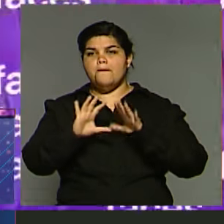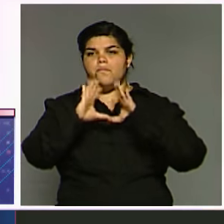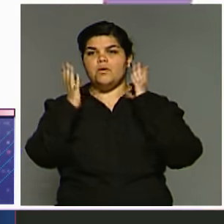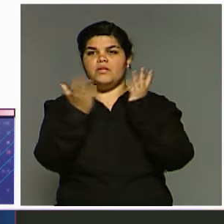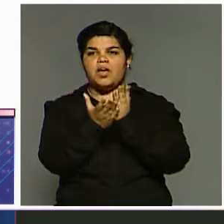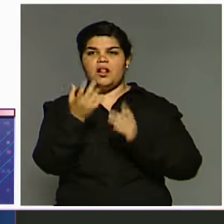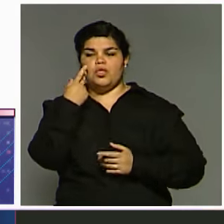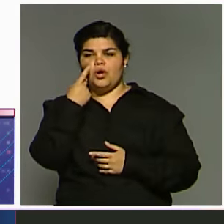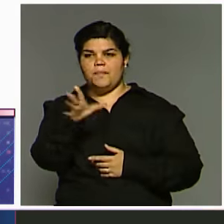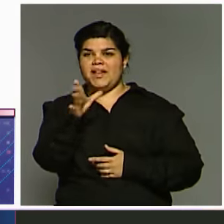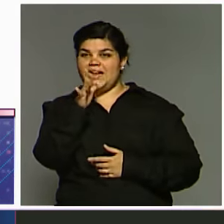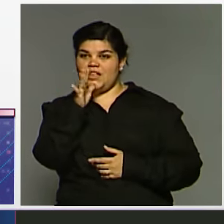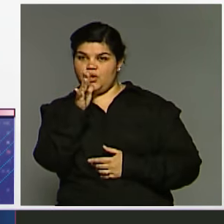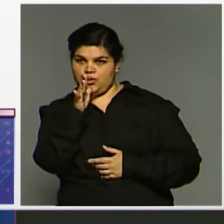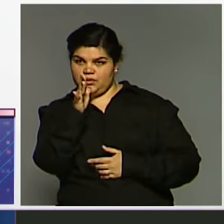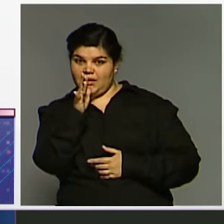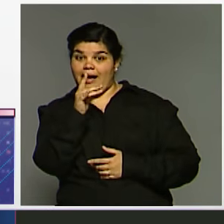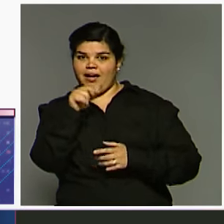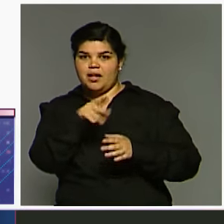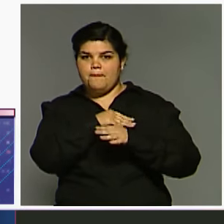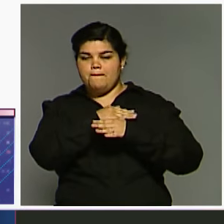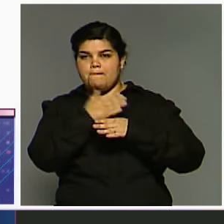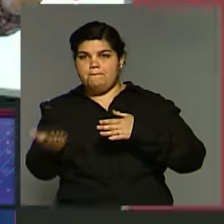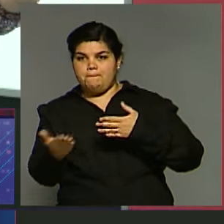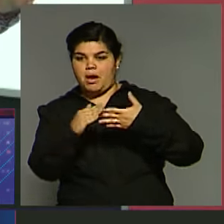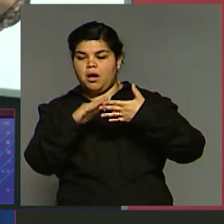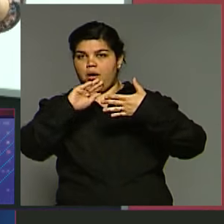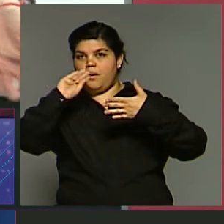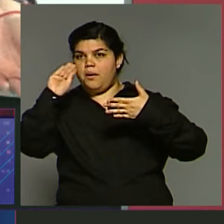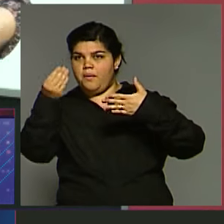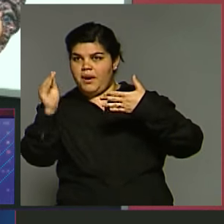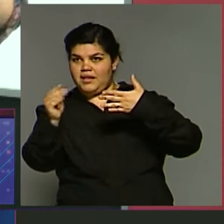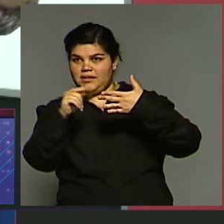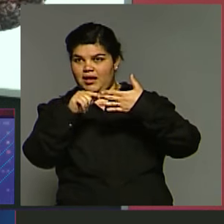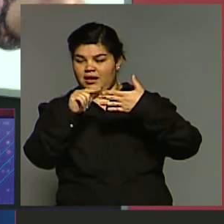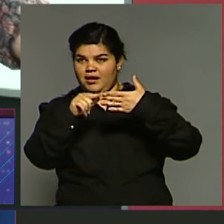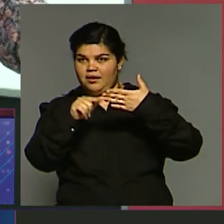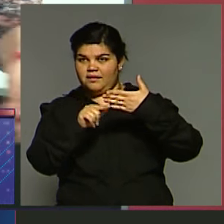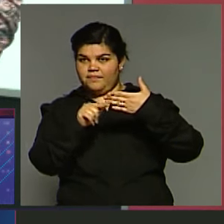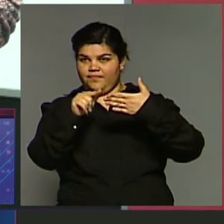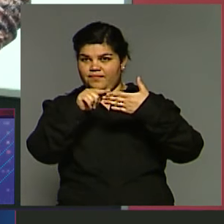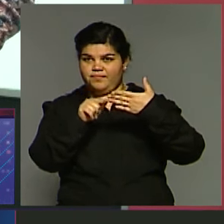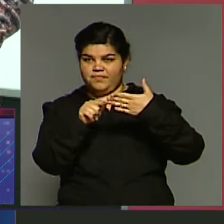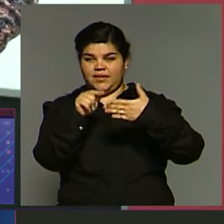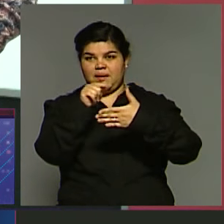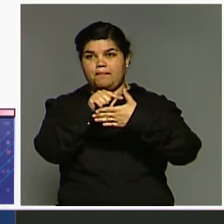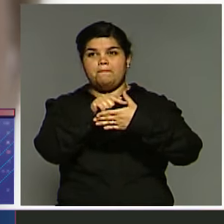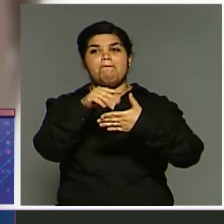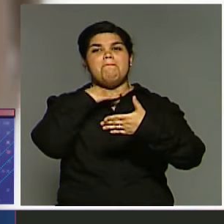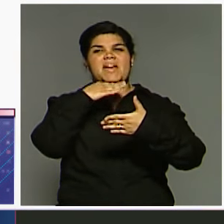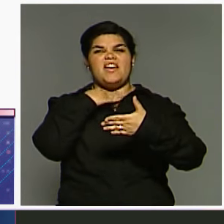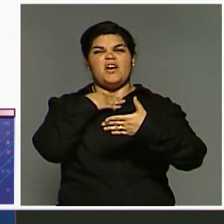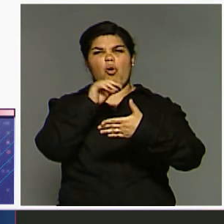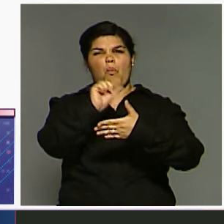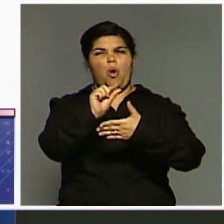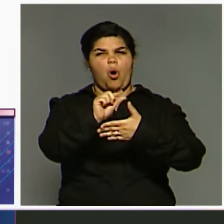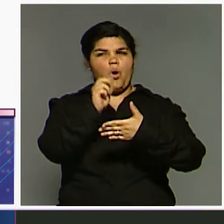un poco y se fueron a Brasil. Y nosotros somos la medianera, una cosa así, si México es el patio trasero. Sí,